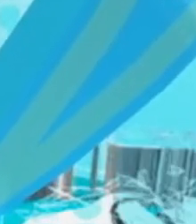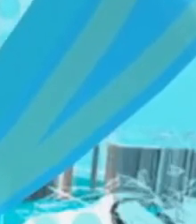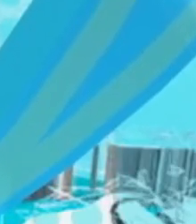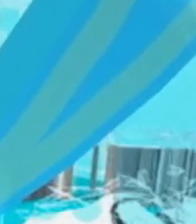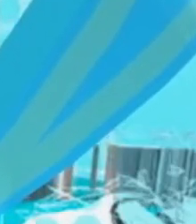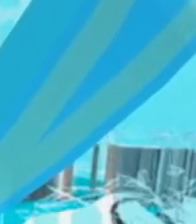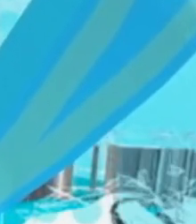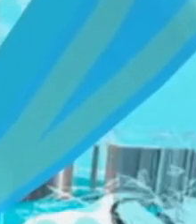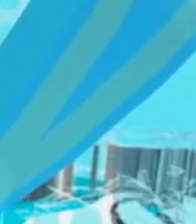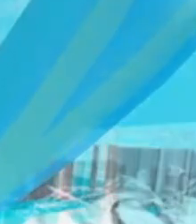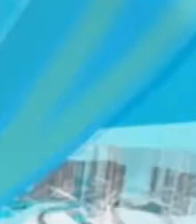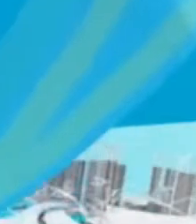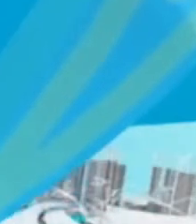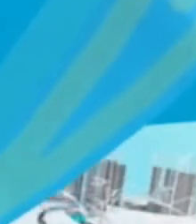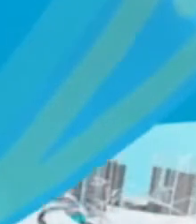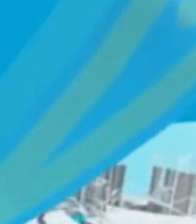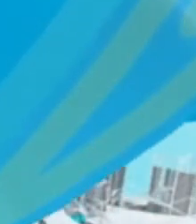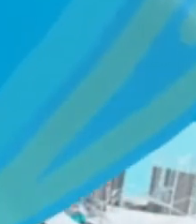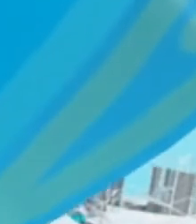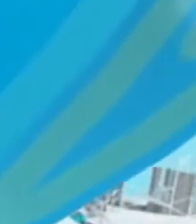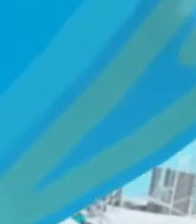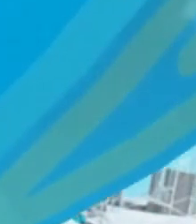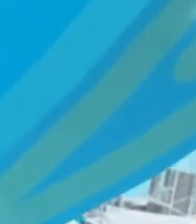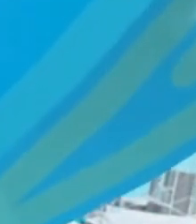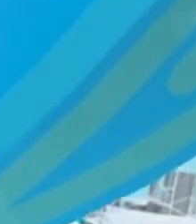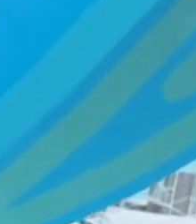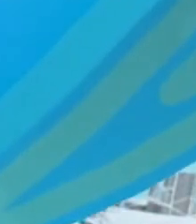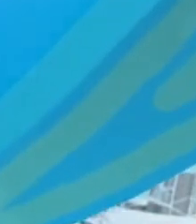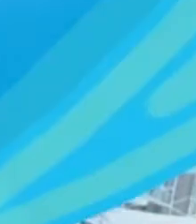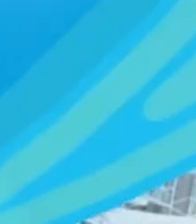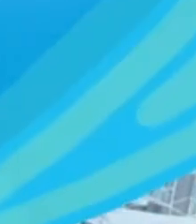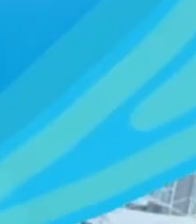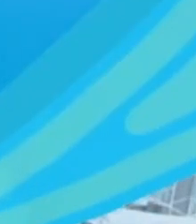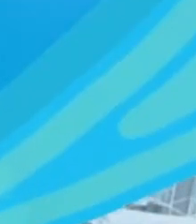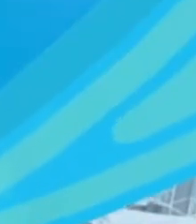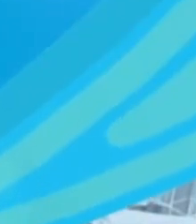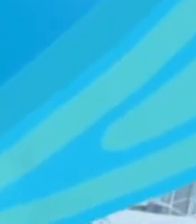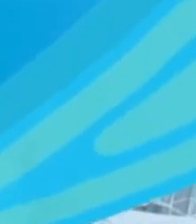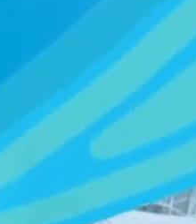Banco Popular presenta el tipo de cambio.